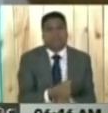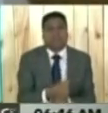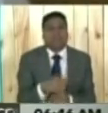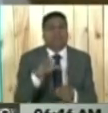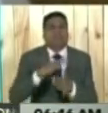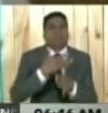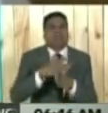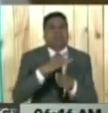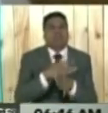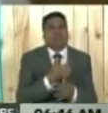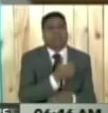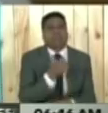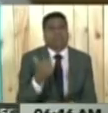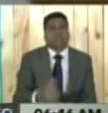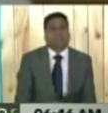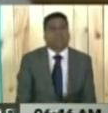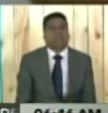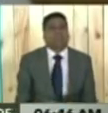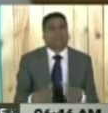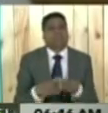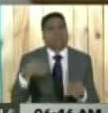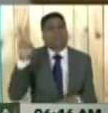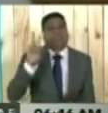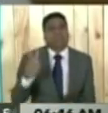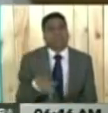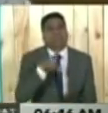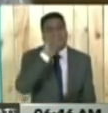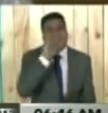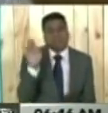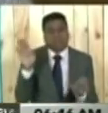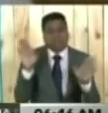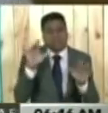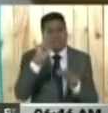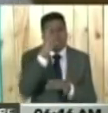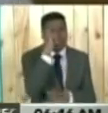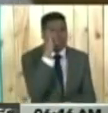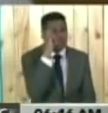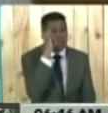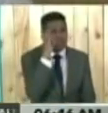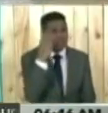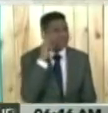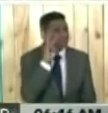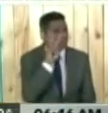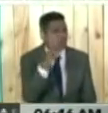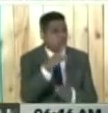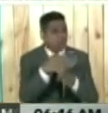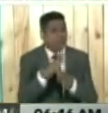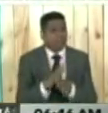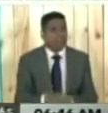hablaba de Hernán Escarrada para con toda Venezuela, y está en su cuenta Instagram, pero vamos a compartirlo con Venezuela a continuación.